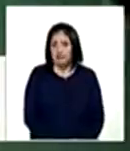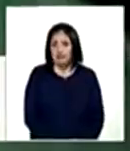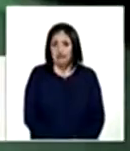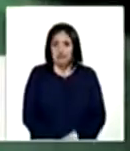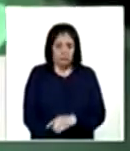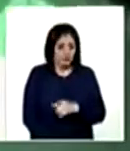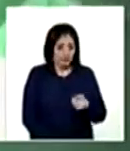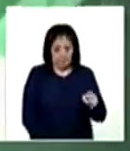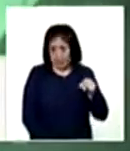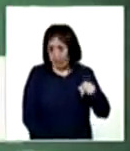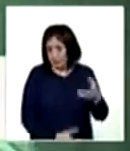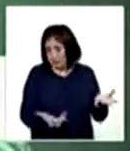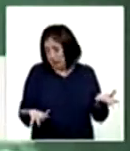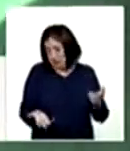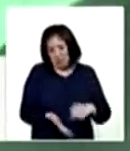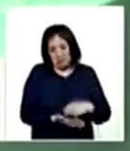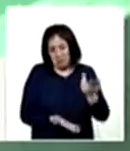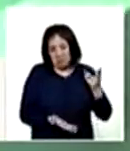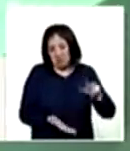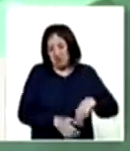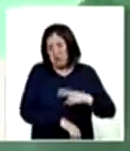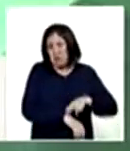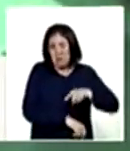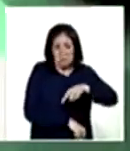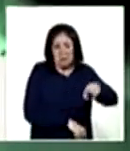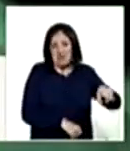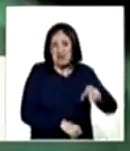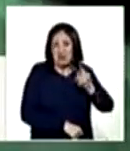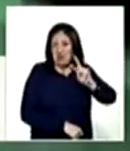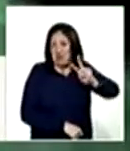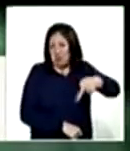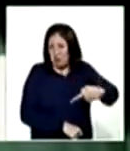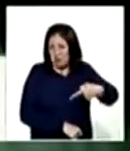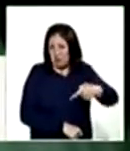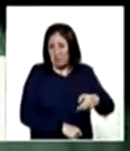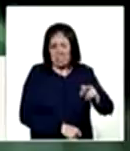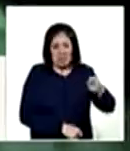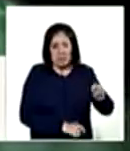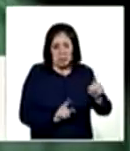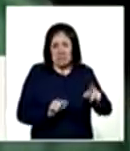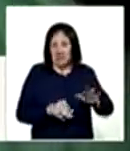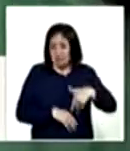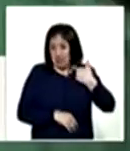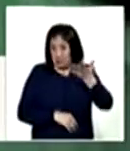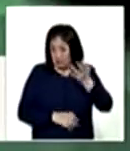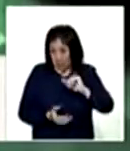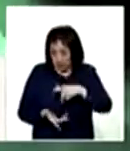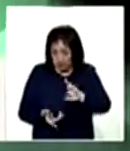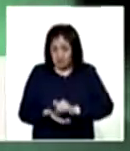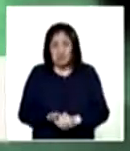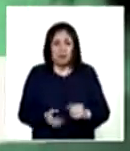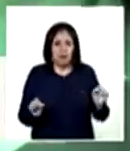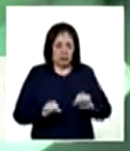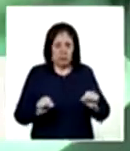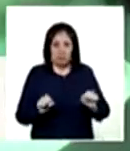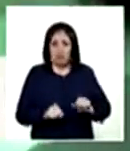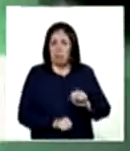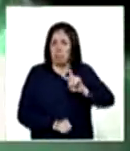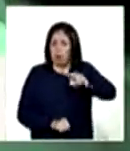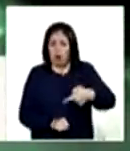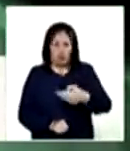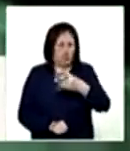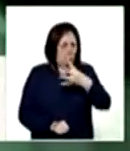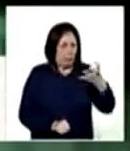Esta es una de las fosas comunes donde hay más de 2.000 huaracinos luego del terremoto del 31 de mayo, 2.400